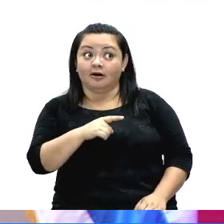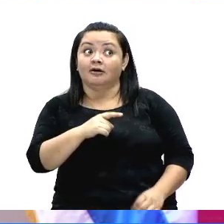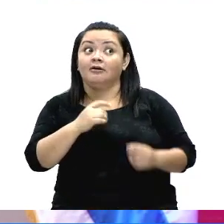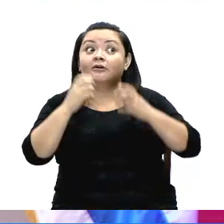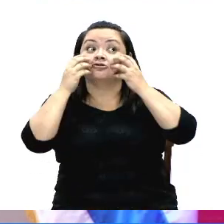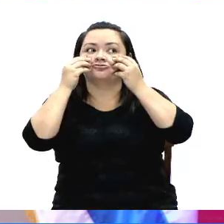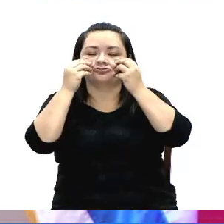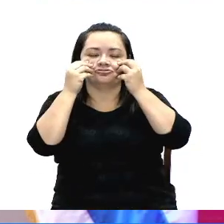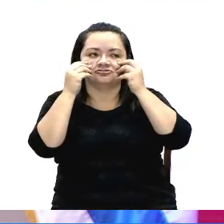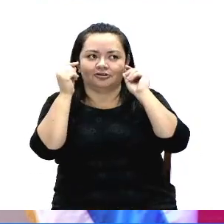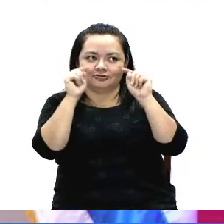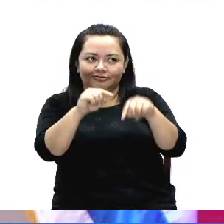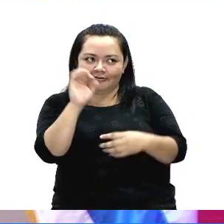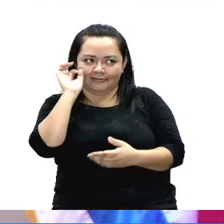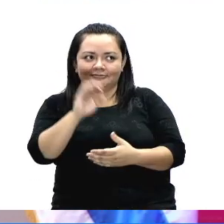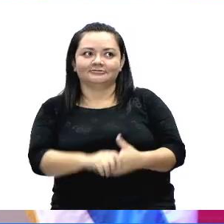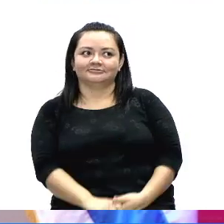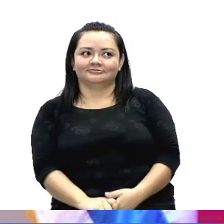cachetón